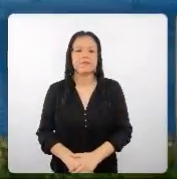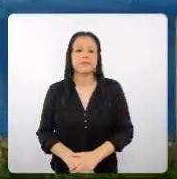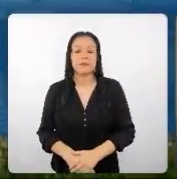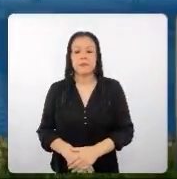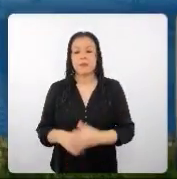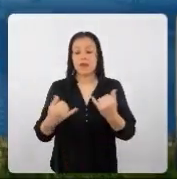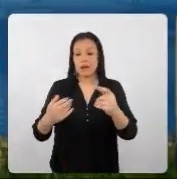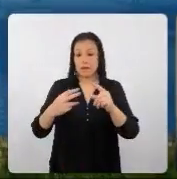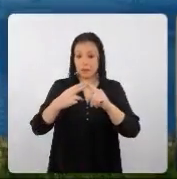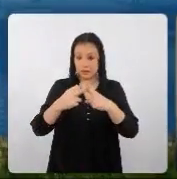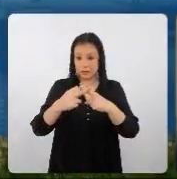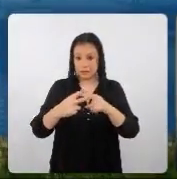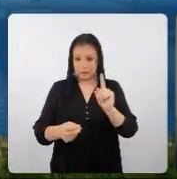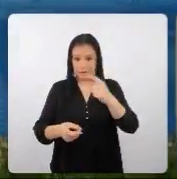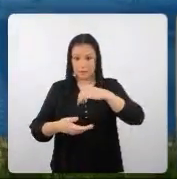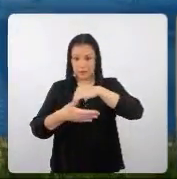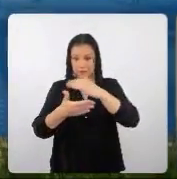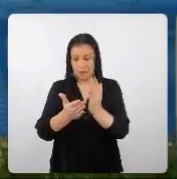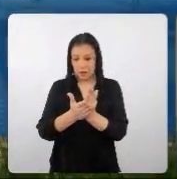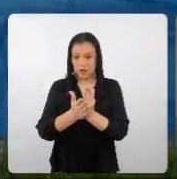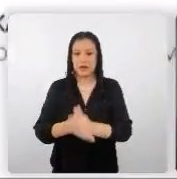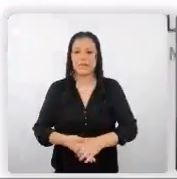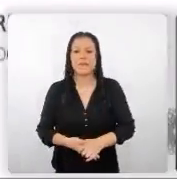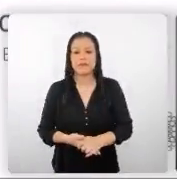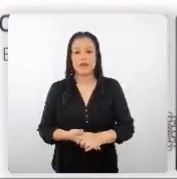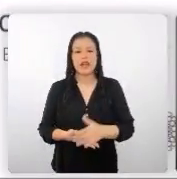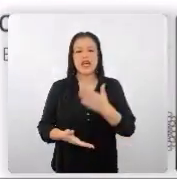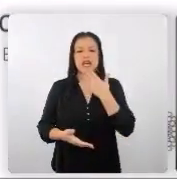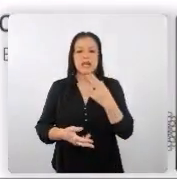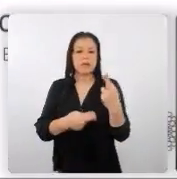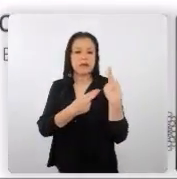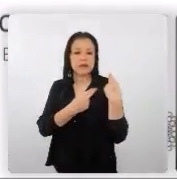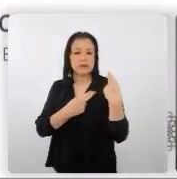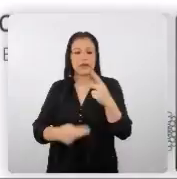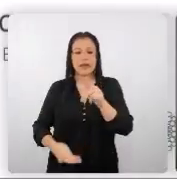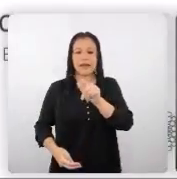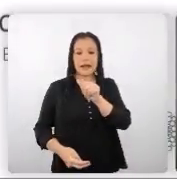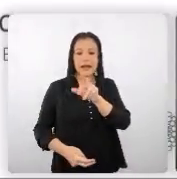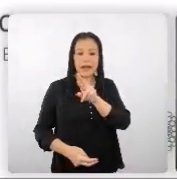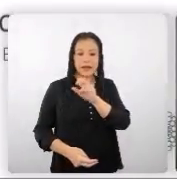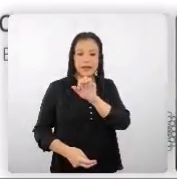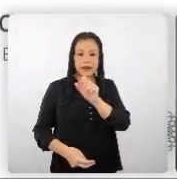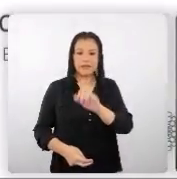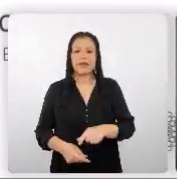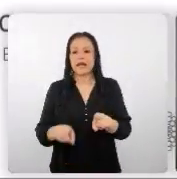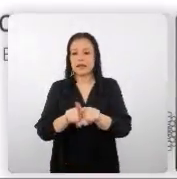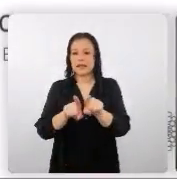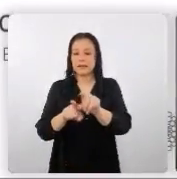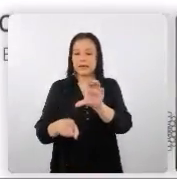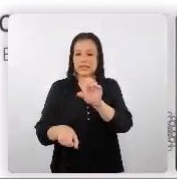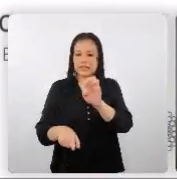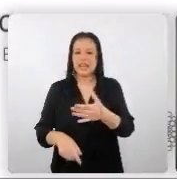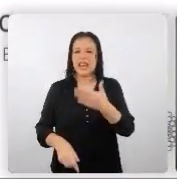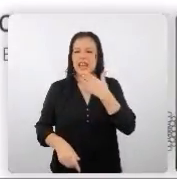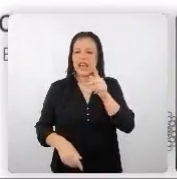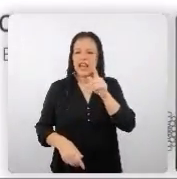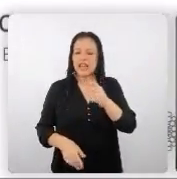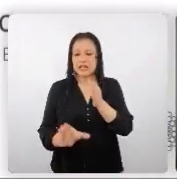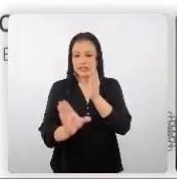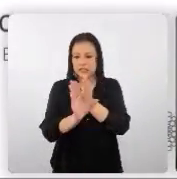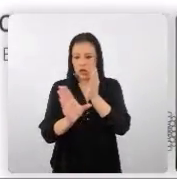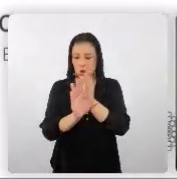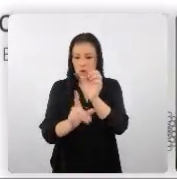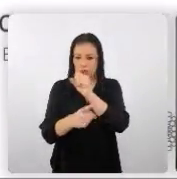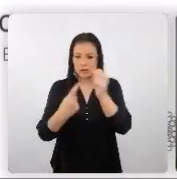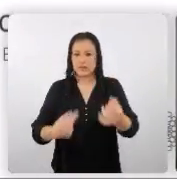Vamos a dar inicio al primer bloque. El primer bloque va a estar a cargo de Karina Rivera y Cecilia. Karina es psicóloga social